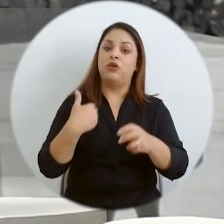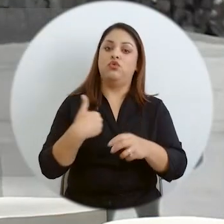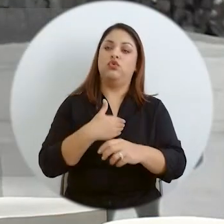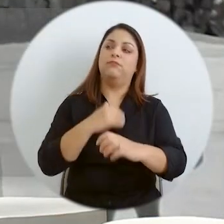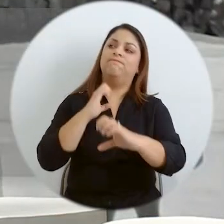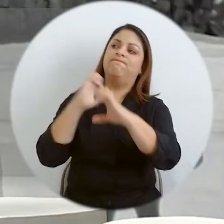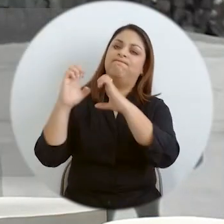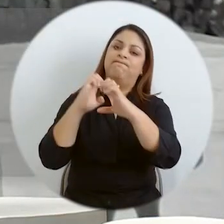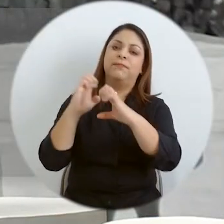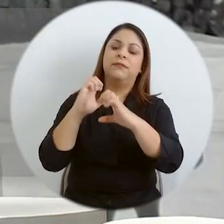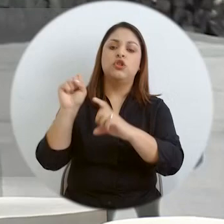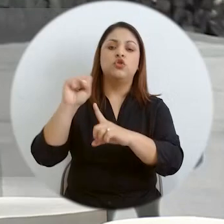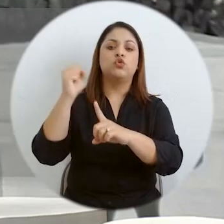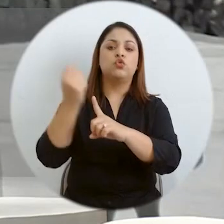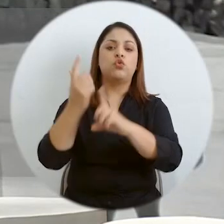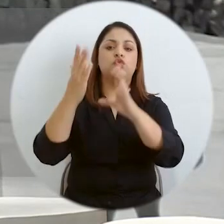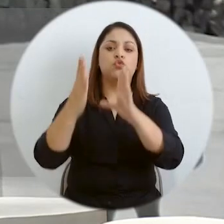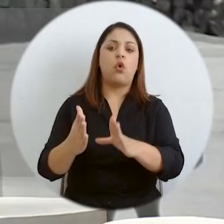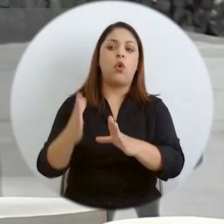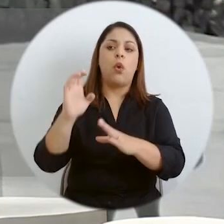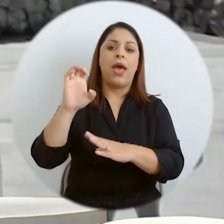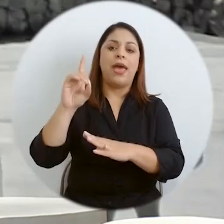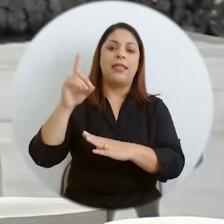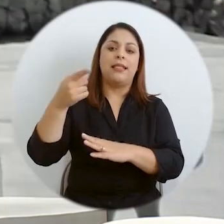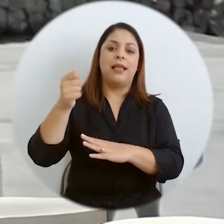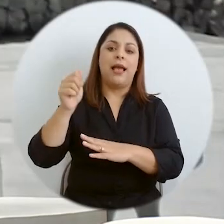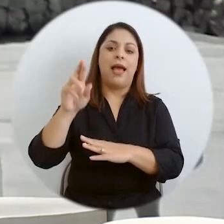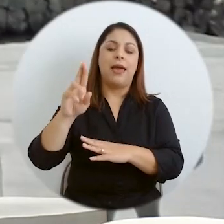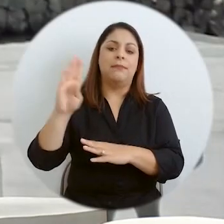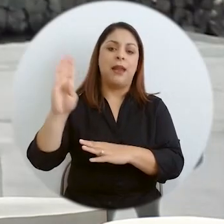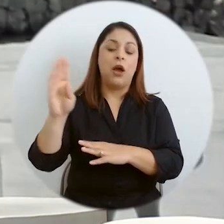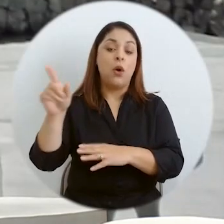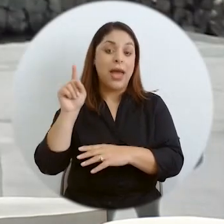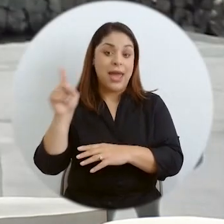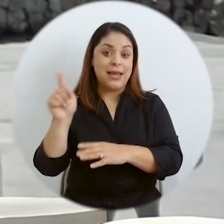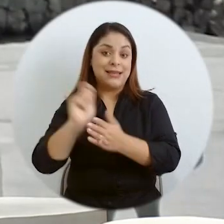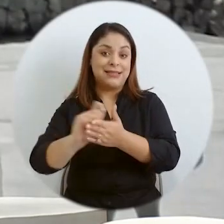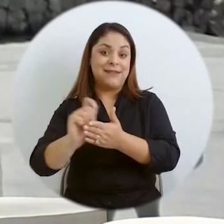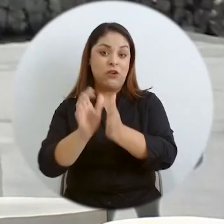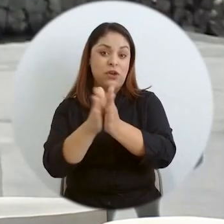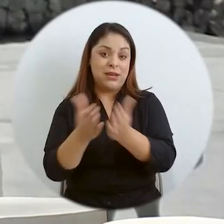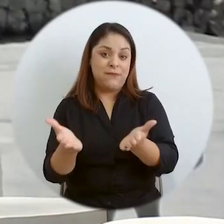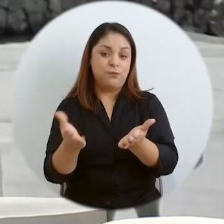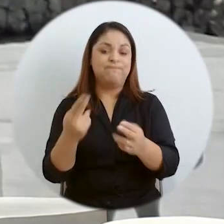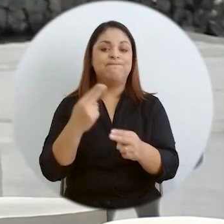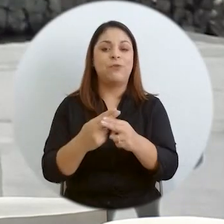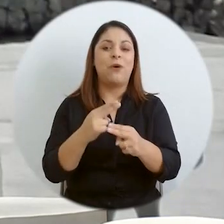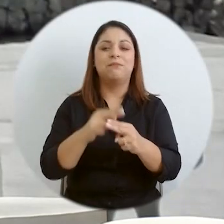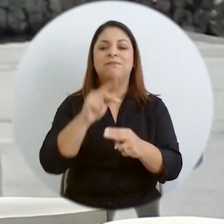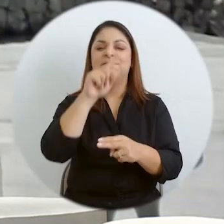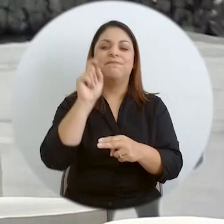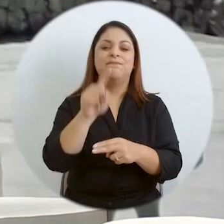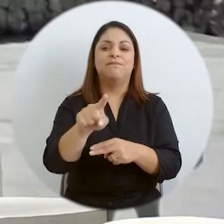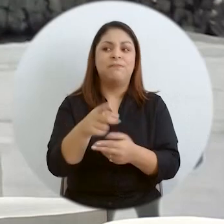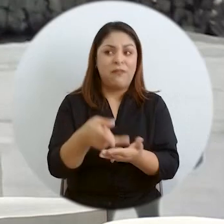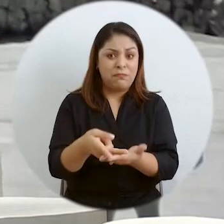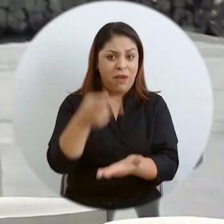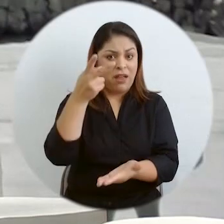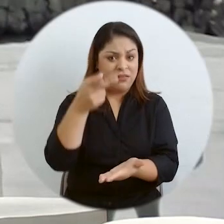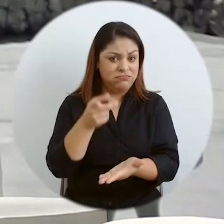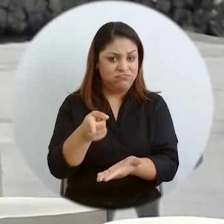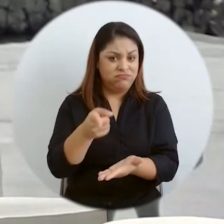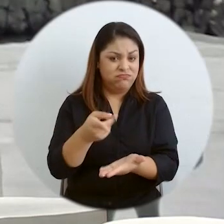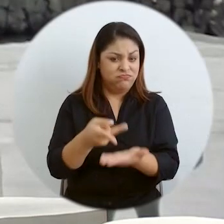sociólogo de la Universidad Nacional y quien escribió el libro ¿Ha valido la pena?, Esto trata sobre los